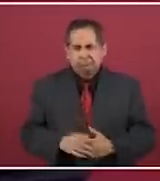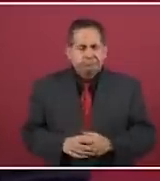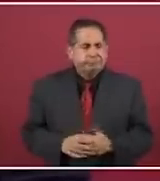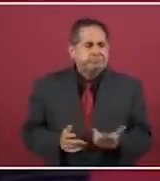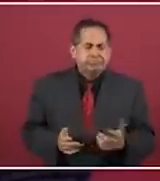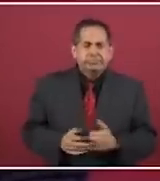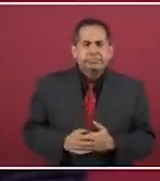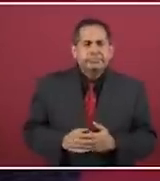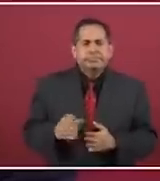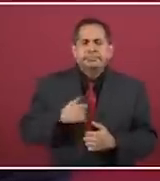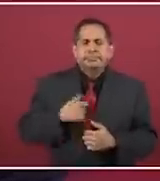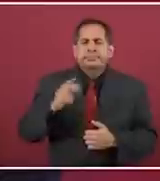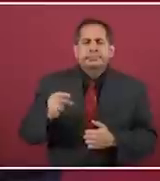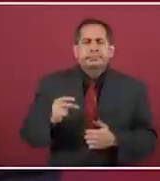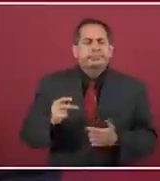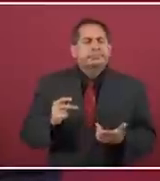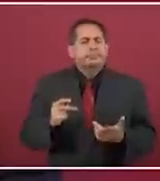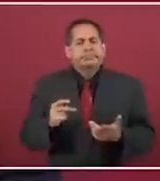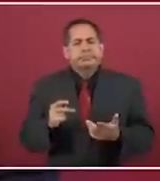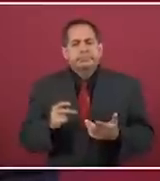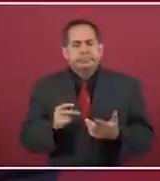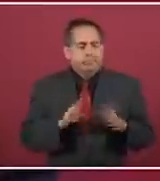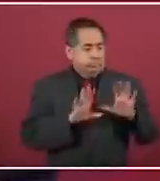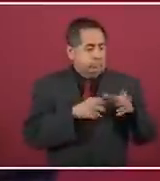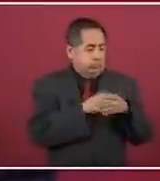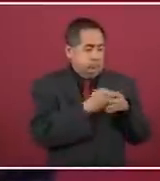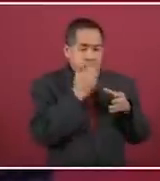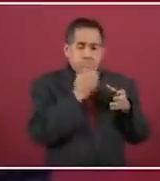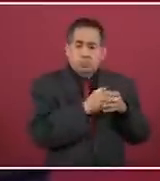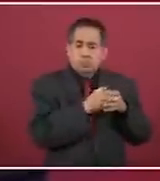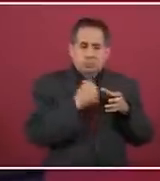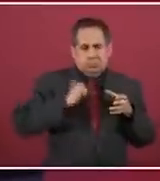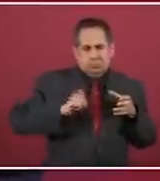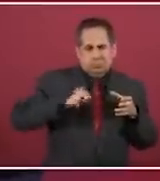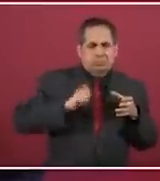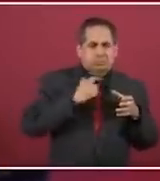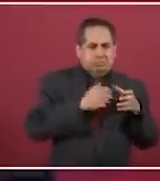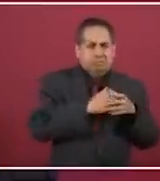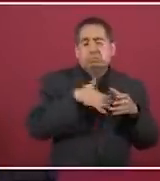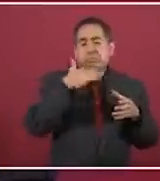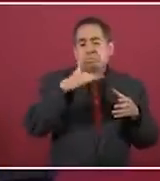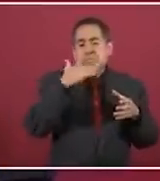No va a avanzar el conservadurismo corrupto.